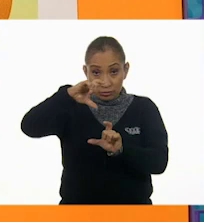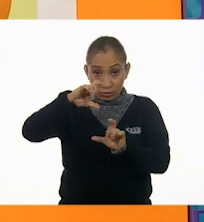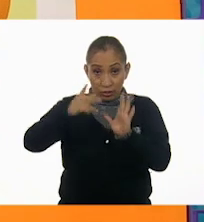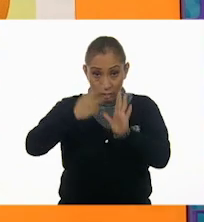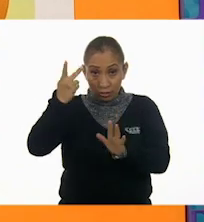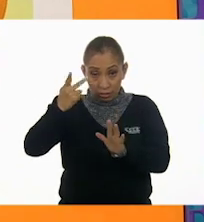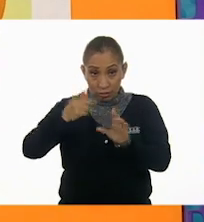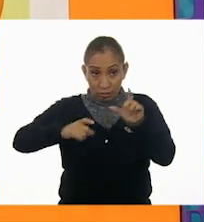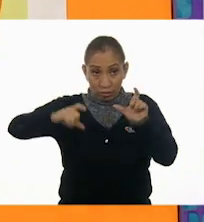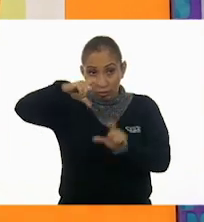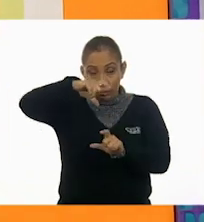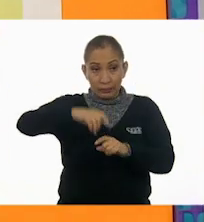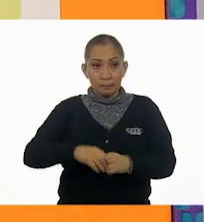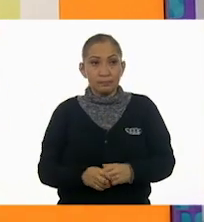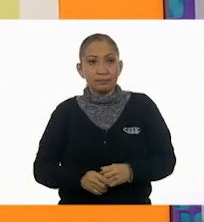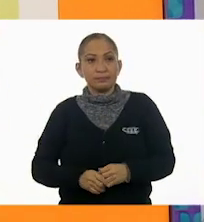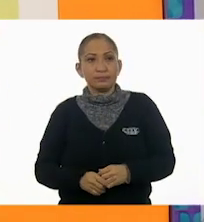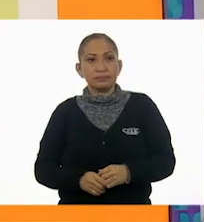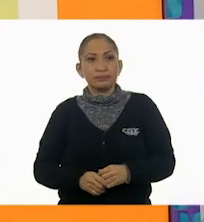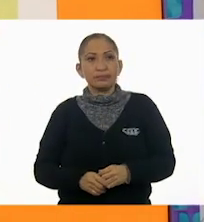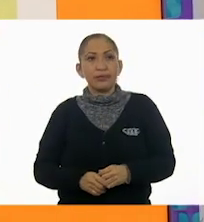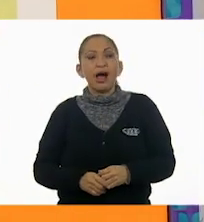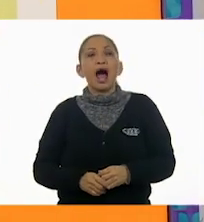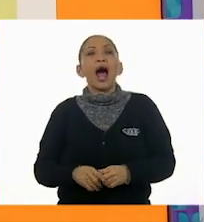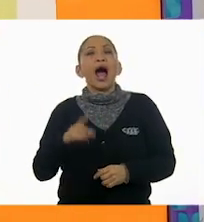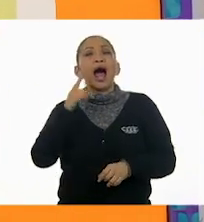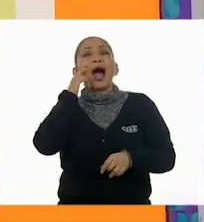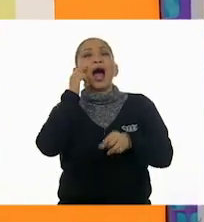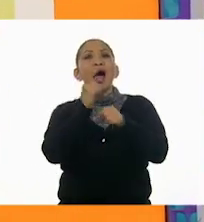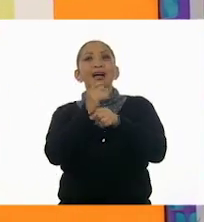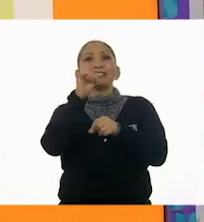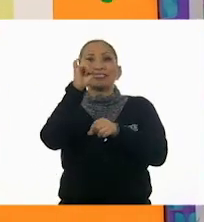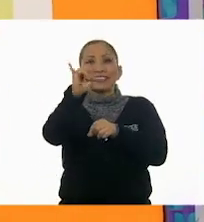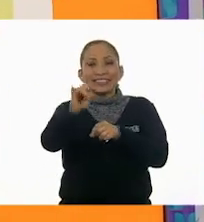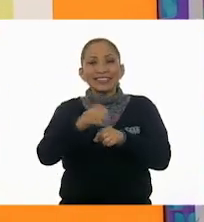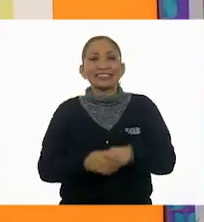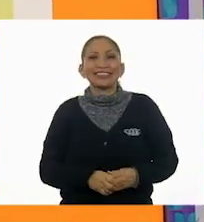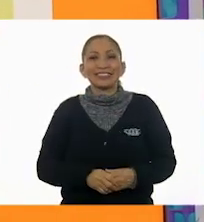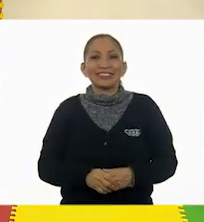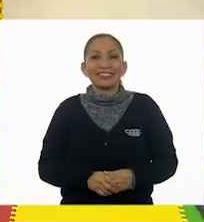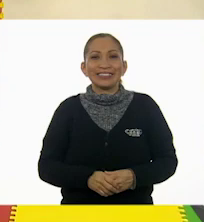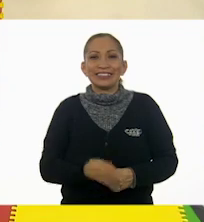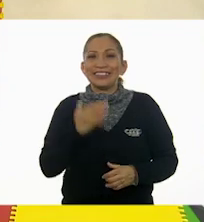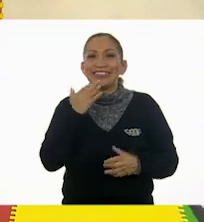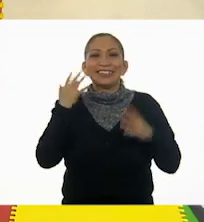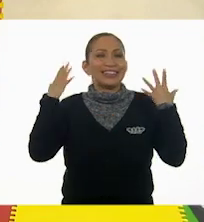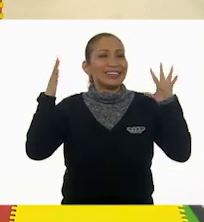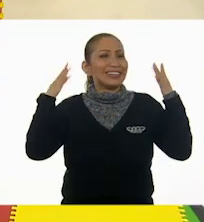La reacomodamos. ¿La a ver. ¡Ah! ¡Sí!